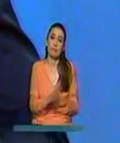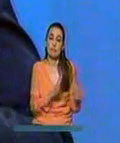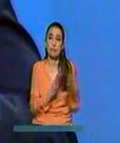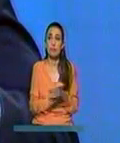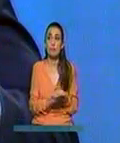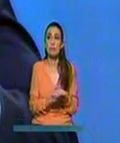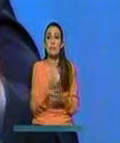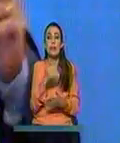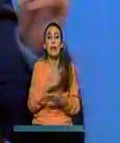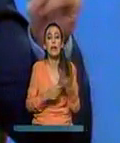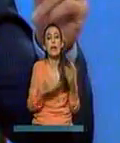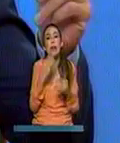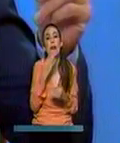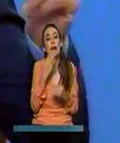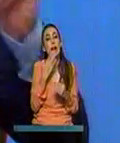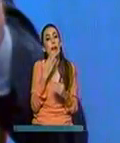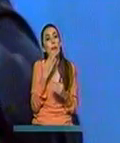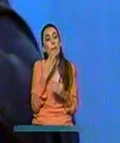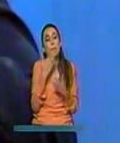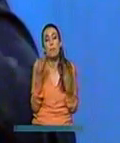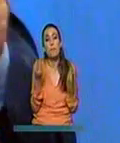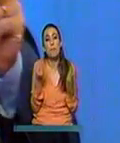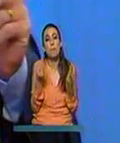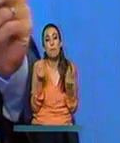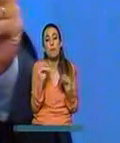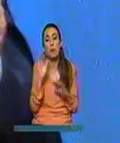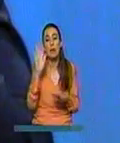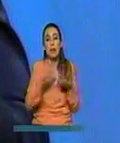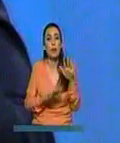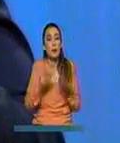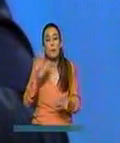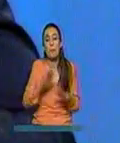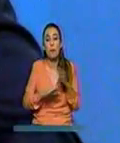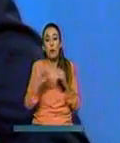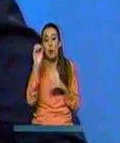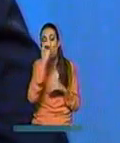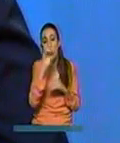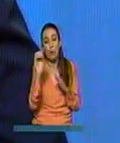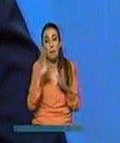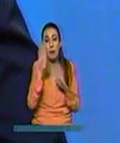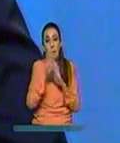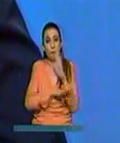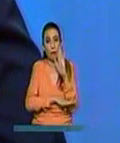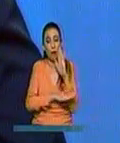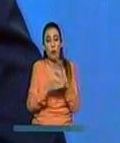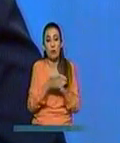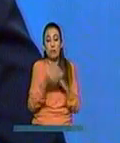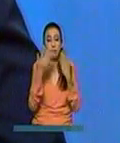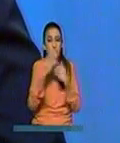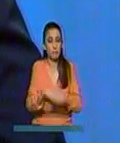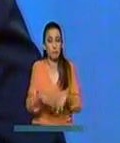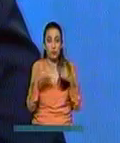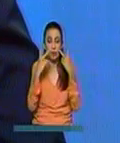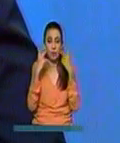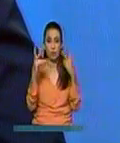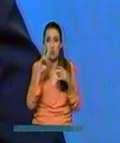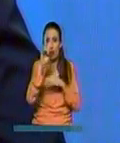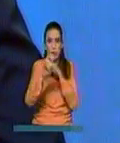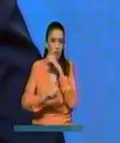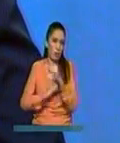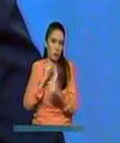que se bajaba de un monto a otro, había una reducción de ICE, por ejemplo, en hace